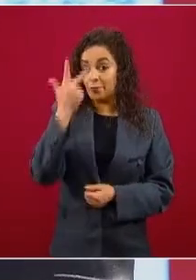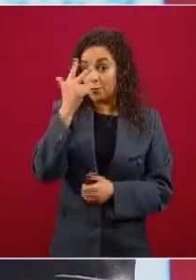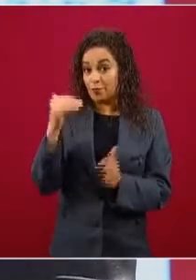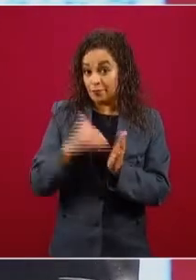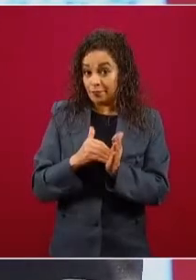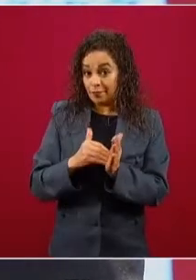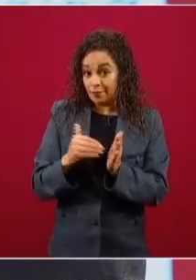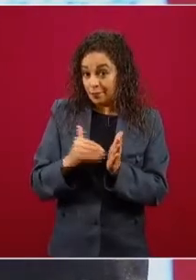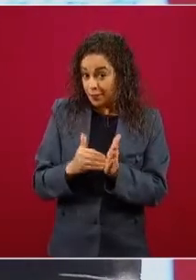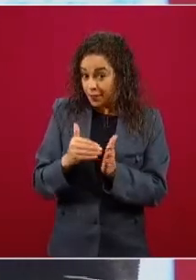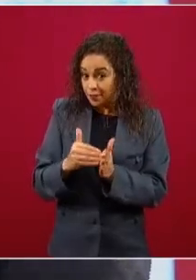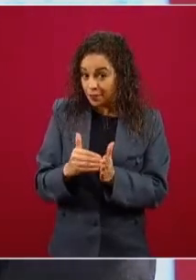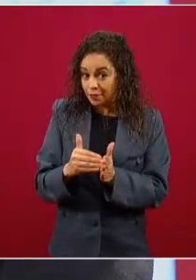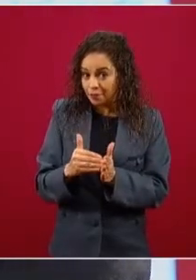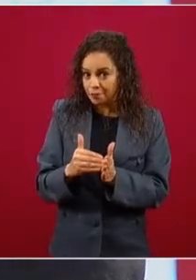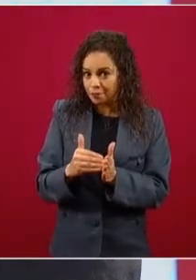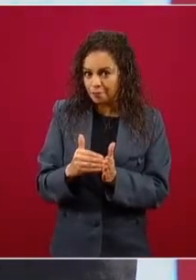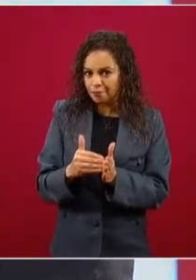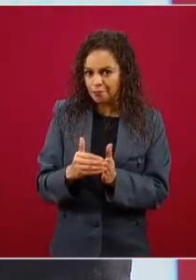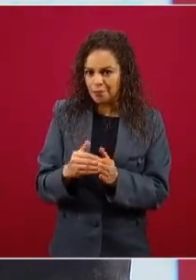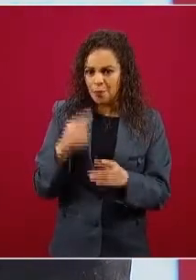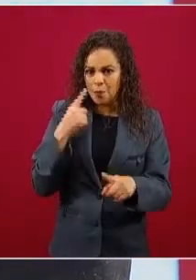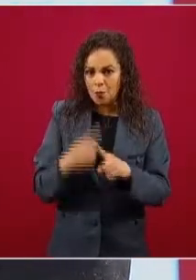$8,000 millones de una empresa